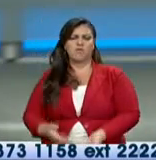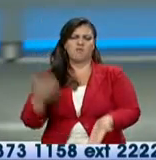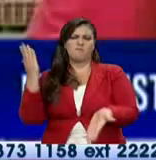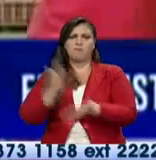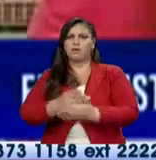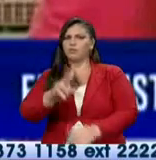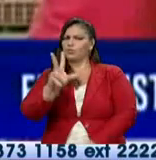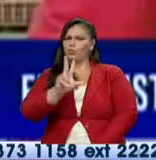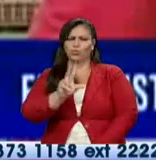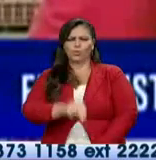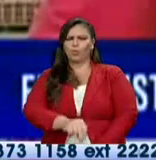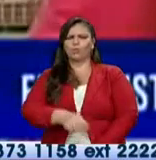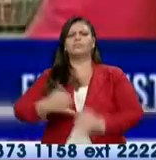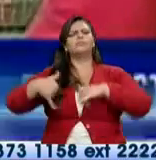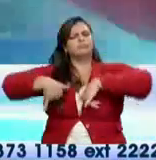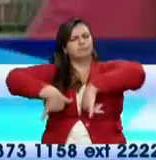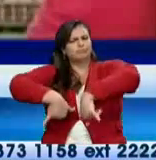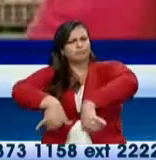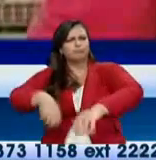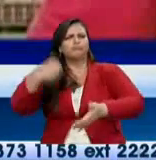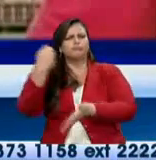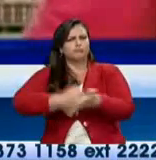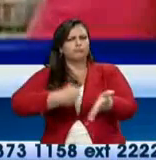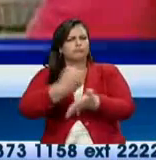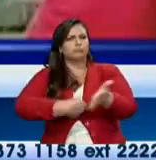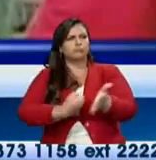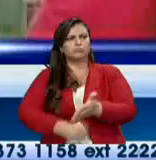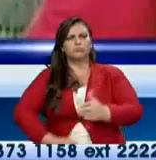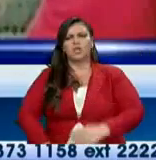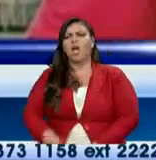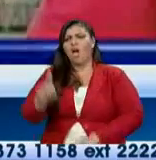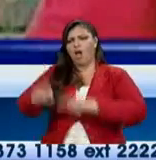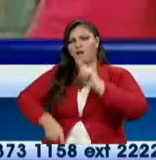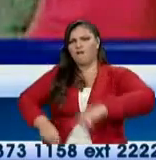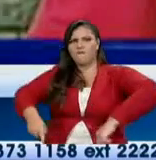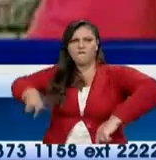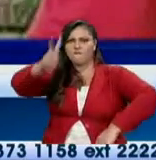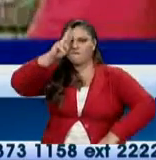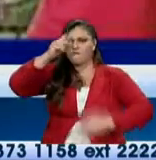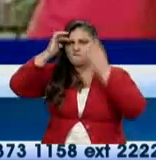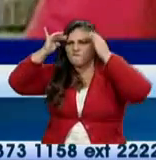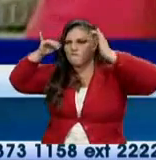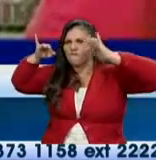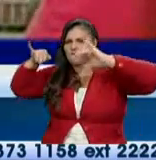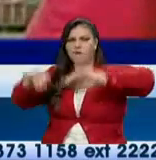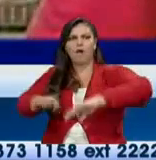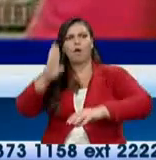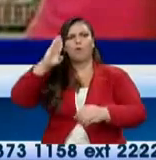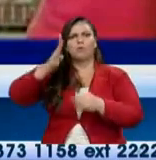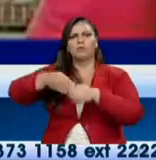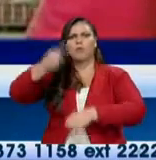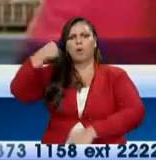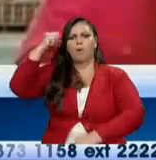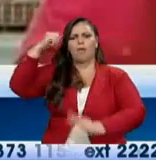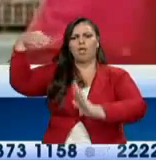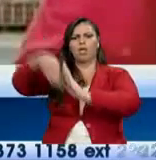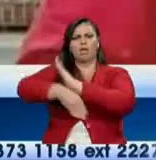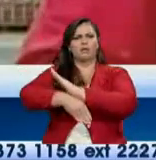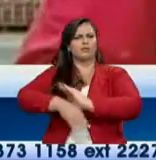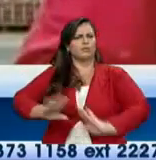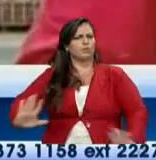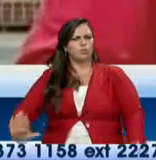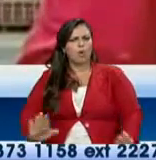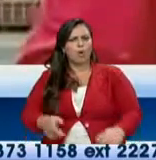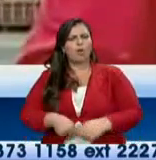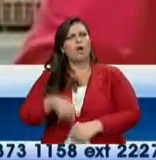A nuestro pueblo lo han tratado de quebrar, de confundir, de irritar, para que nuestro pueblo odie su propia